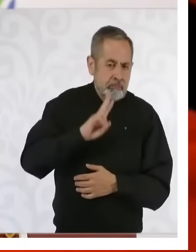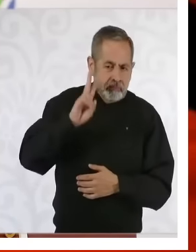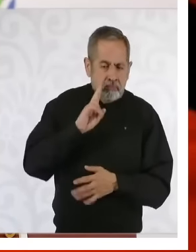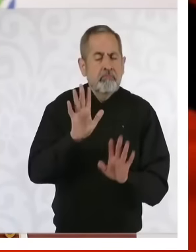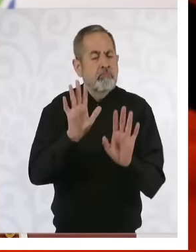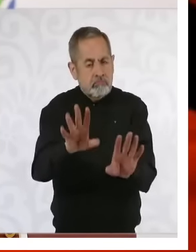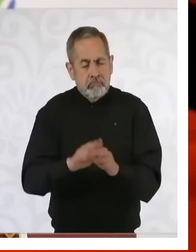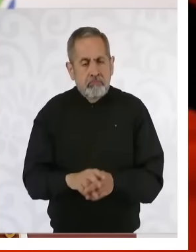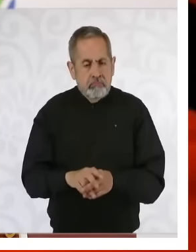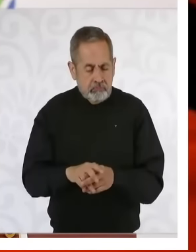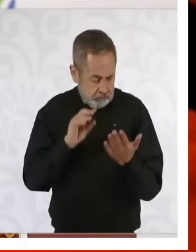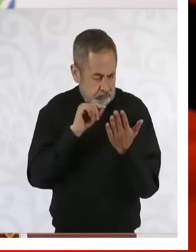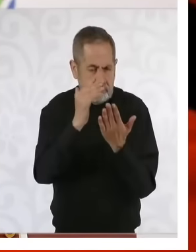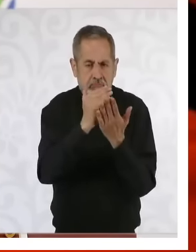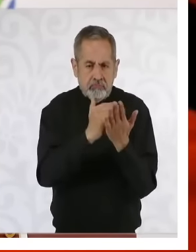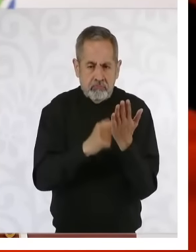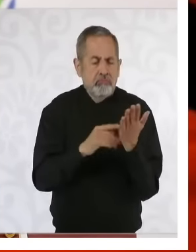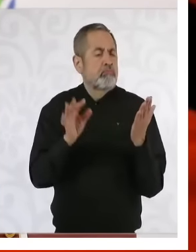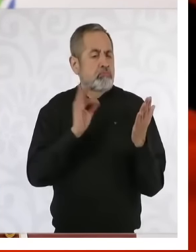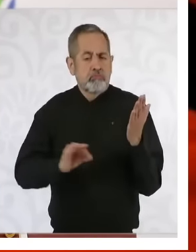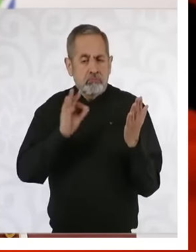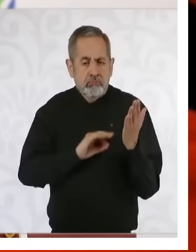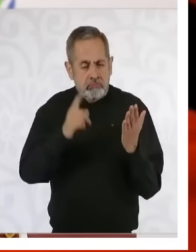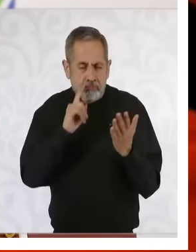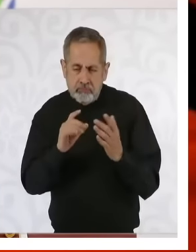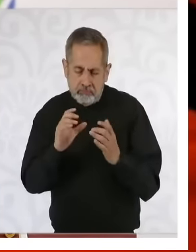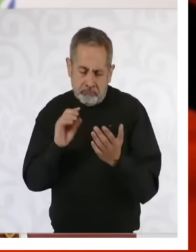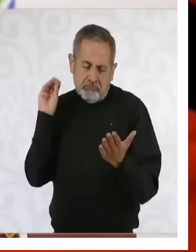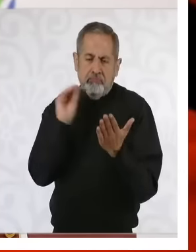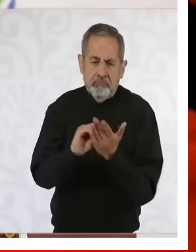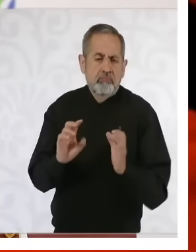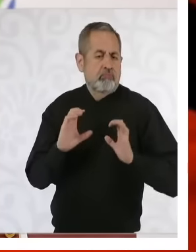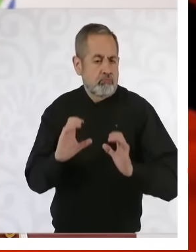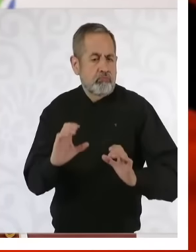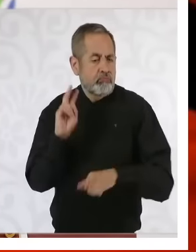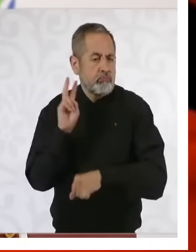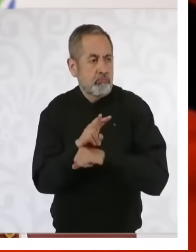importante para reducir la evasión fiscal. Exacto.